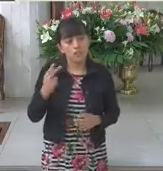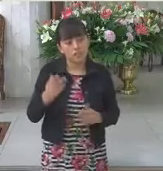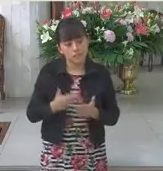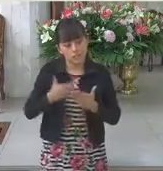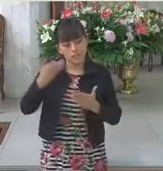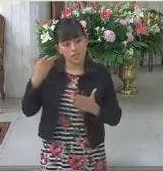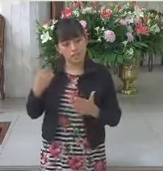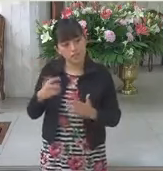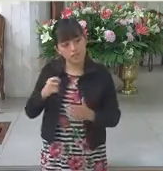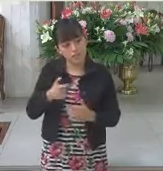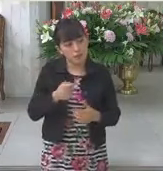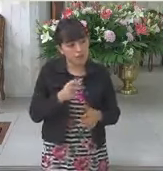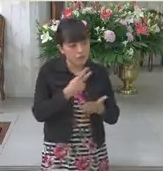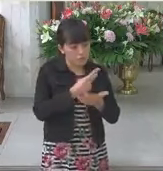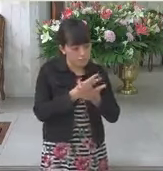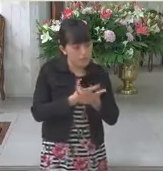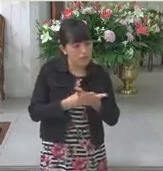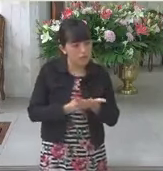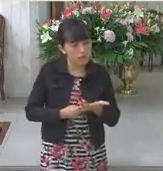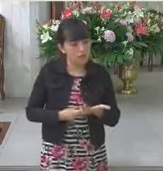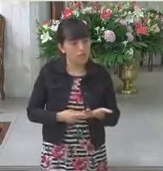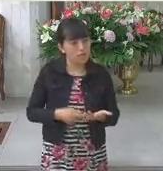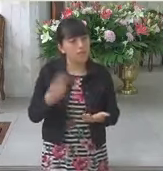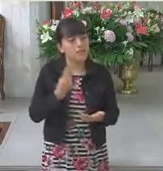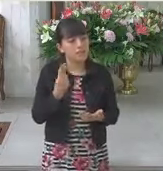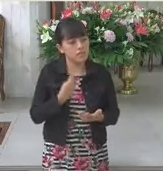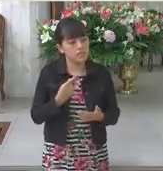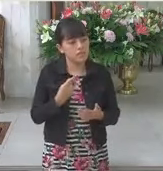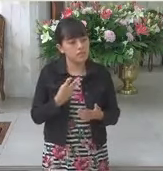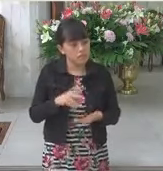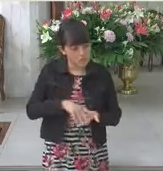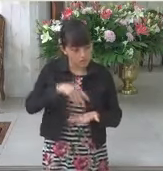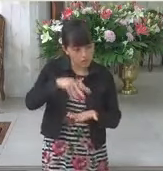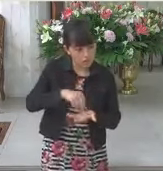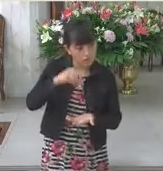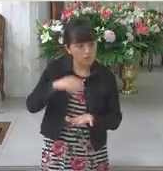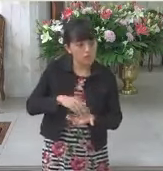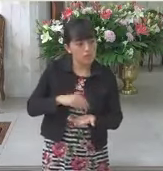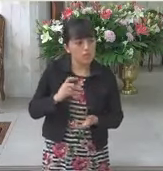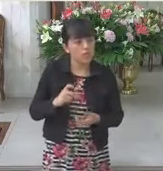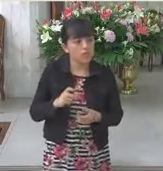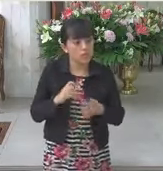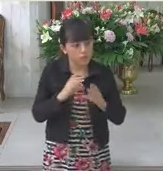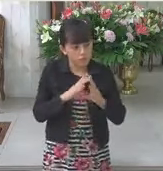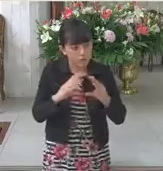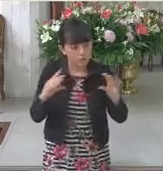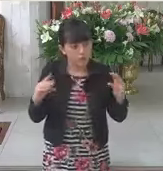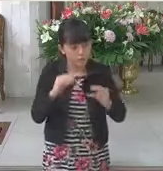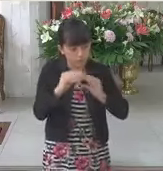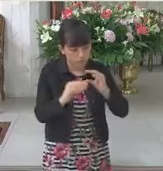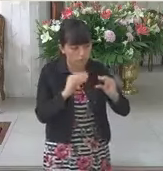esto significa cuando el divino maestro con dice estas